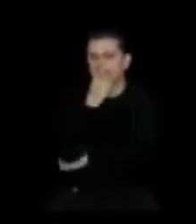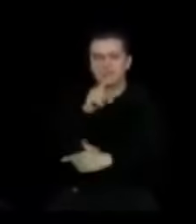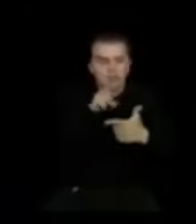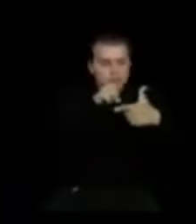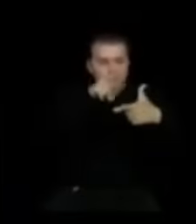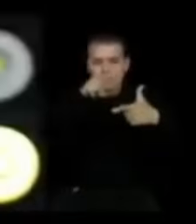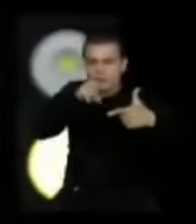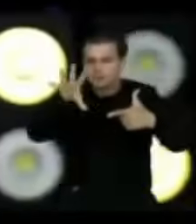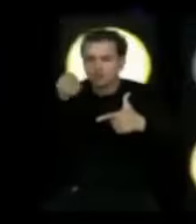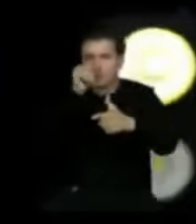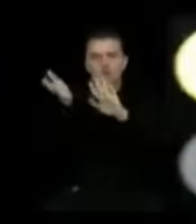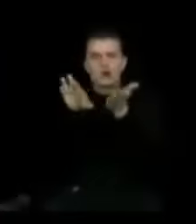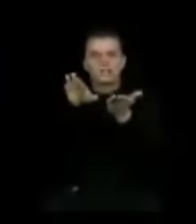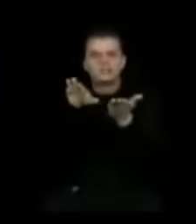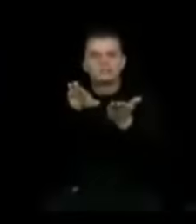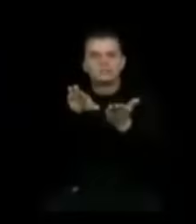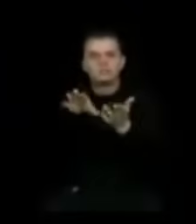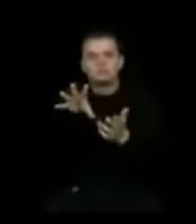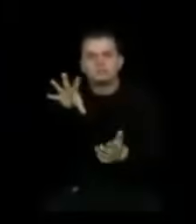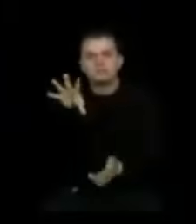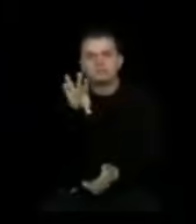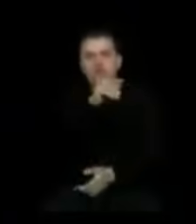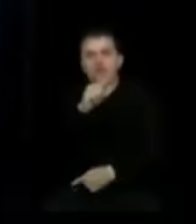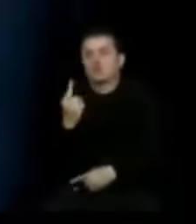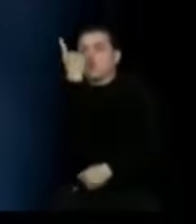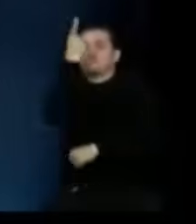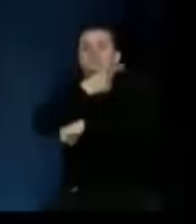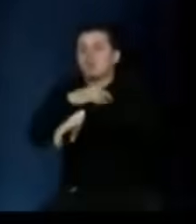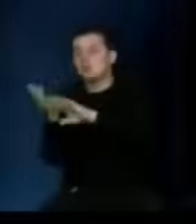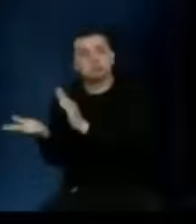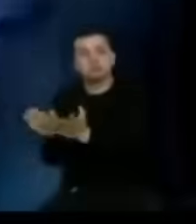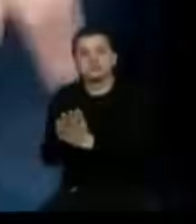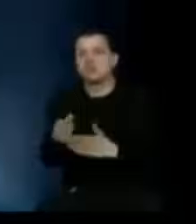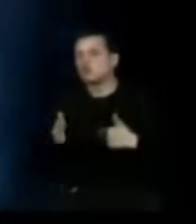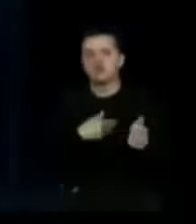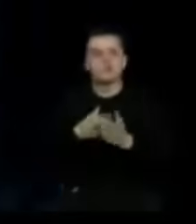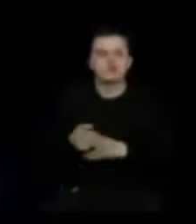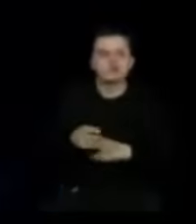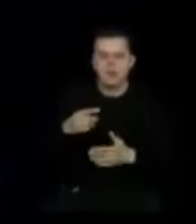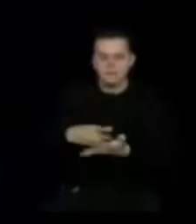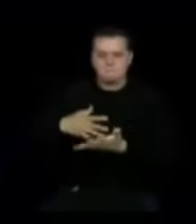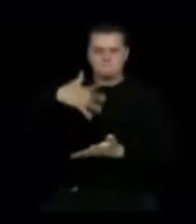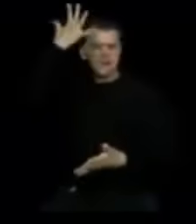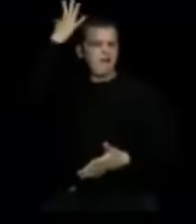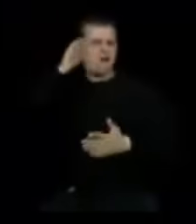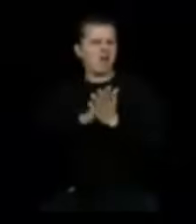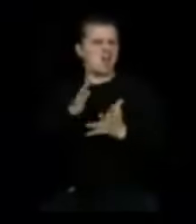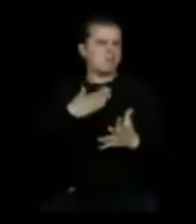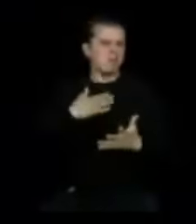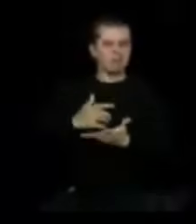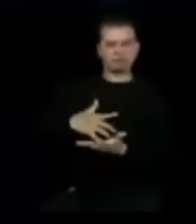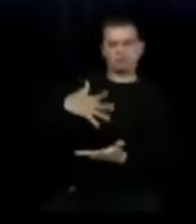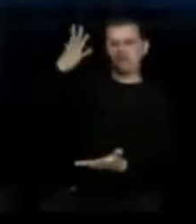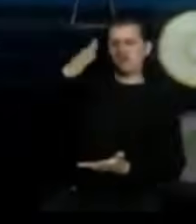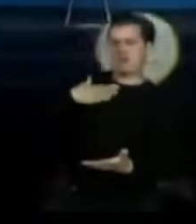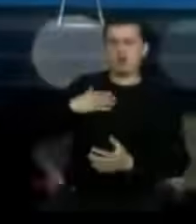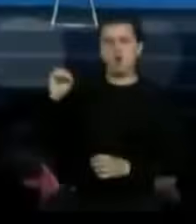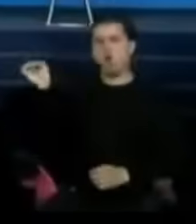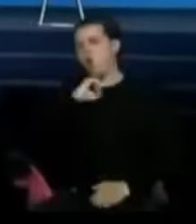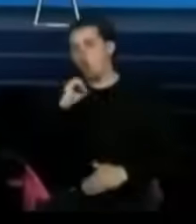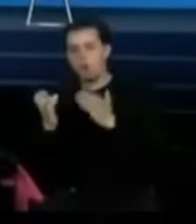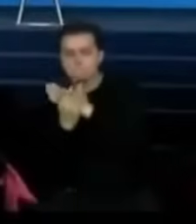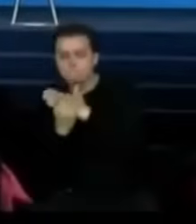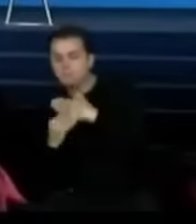Las estadísticas no mienten. Todos nos vamos a morir algún día. No importa si seas muy rico, tengas mucho dinero o seas muy